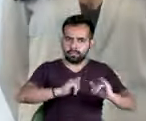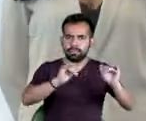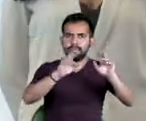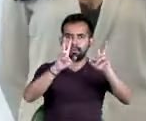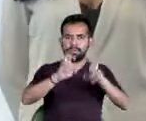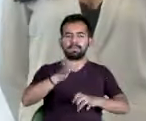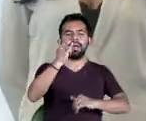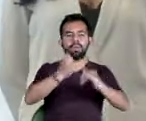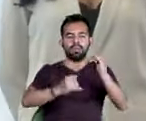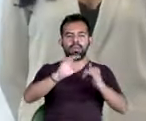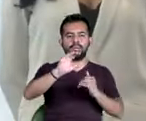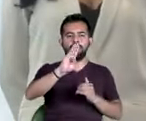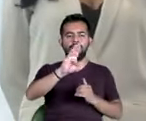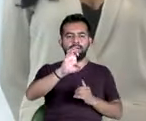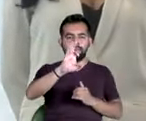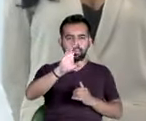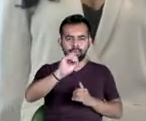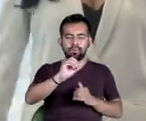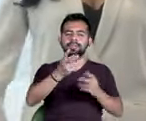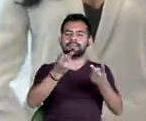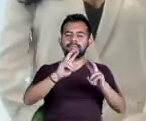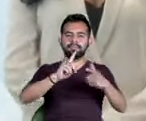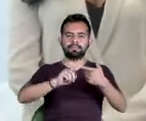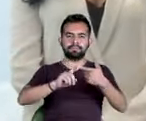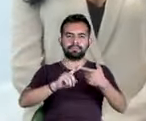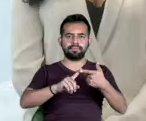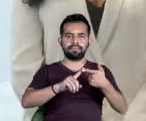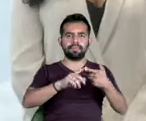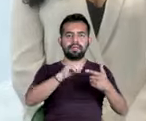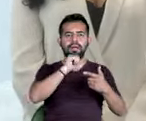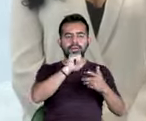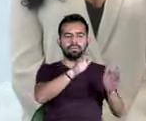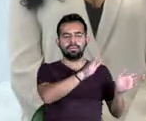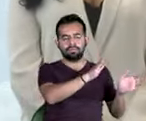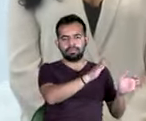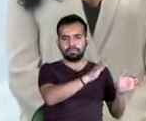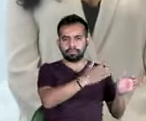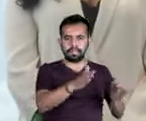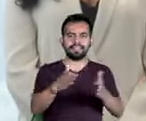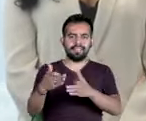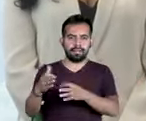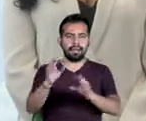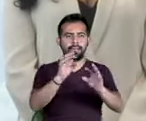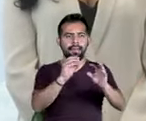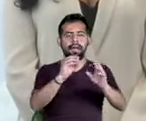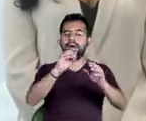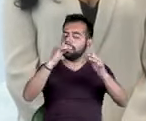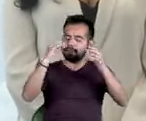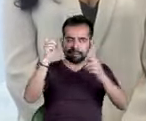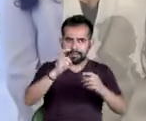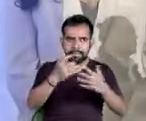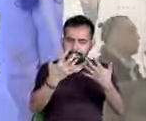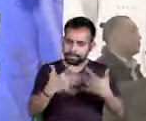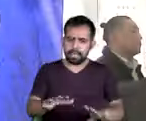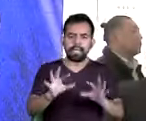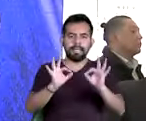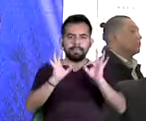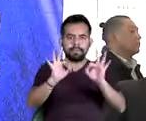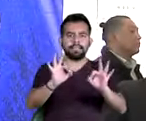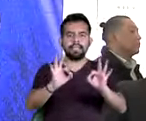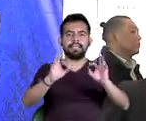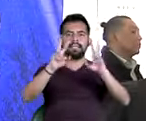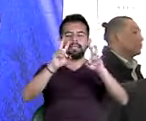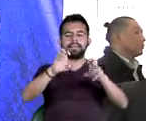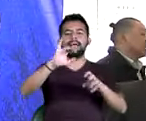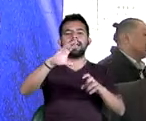último cubeto. Además, debemos hacer el tratamiento de lixiviados. Estas son dos cosas que tienen que hacerse desde el día uno. Cierre ambiental del INGA,